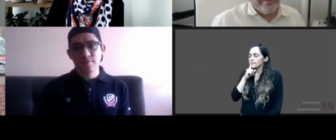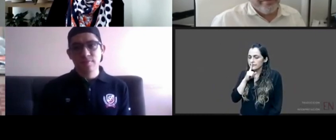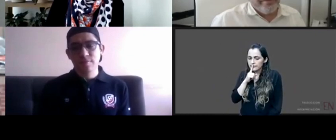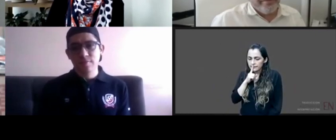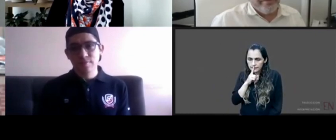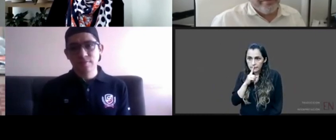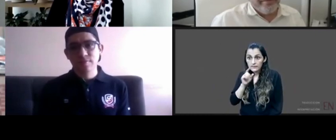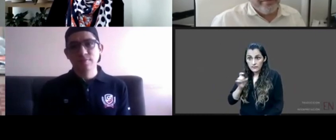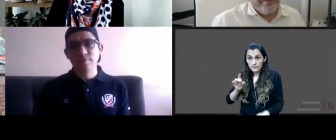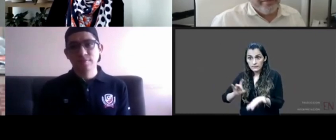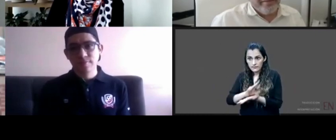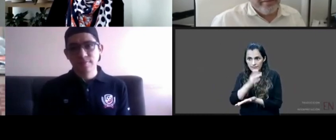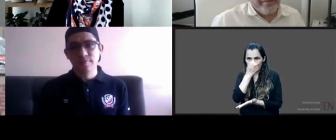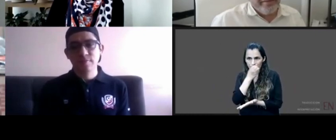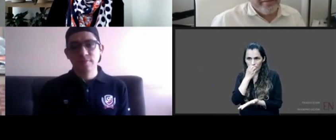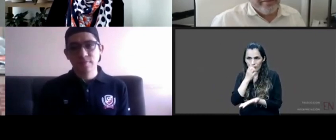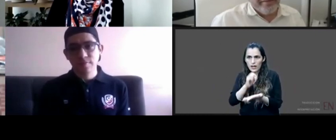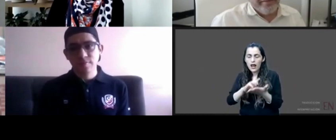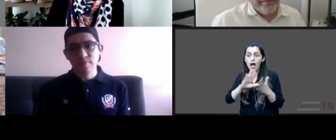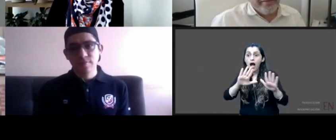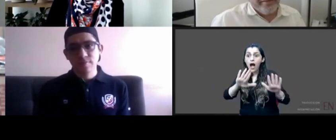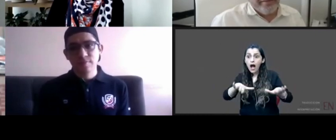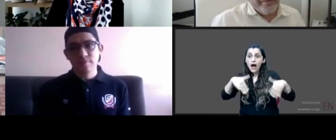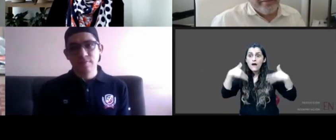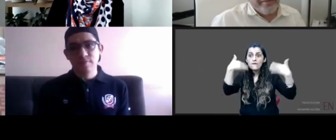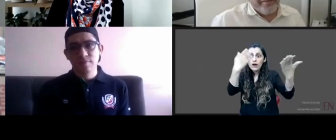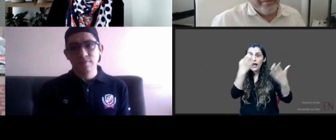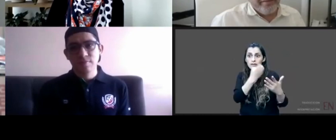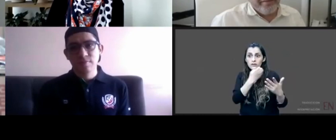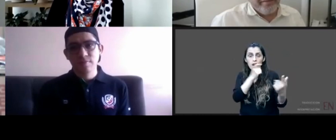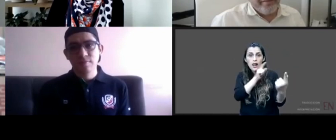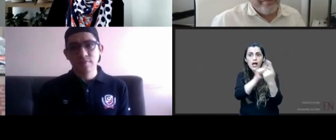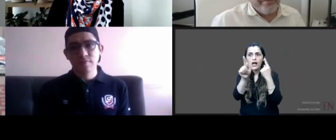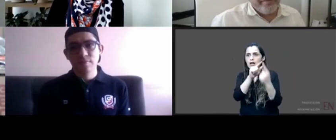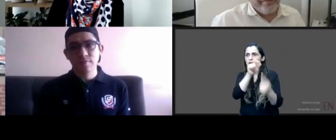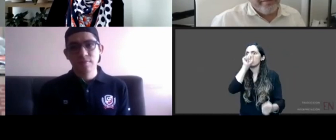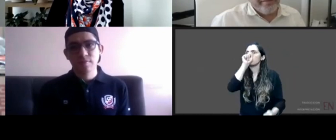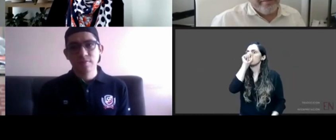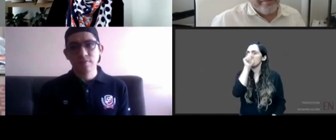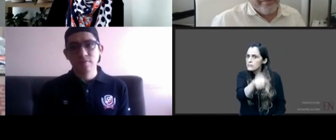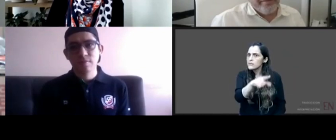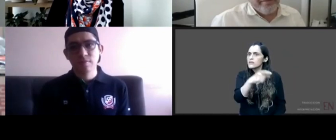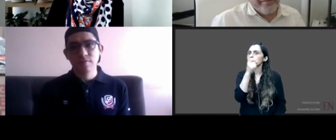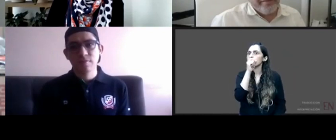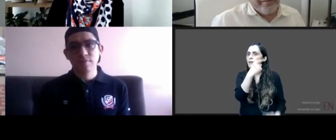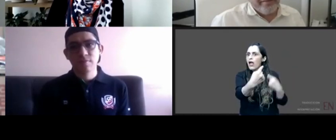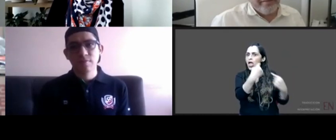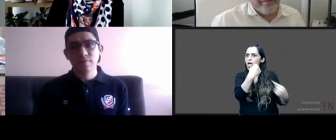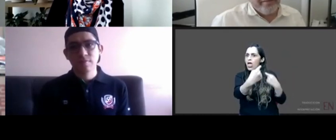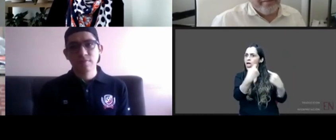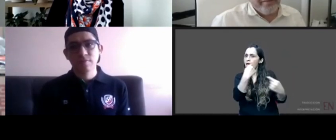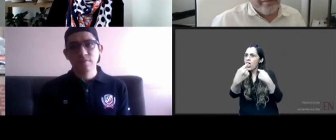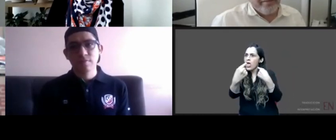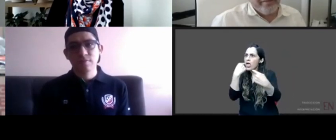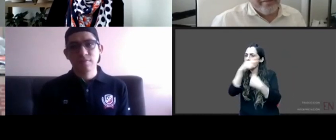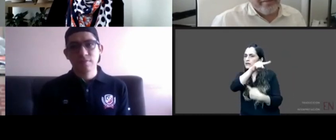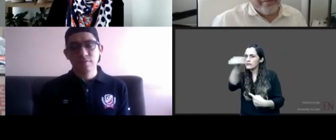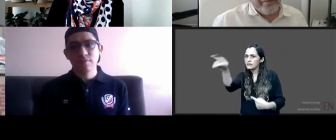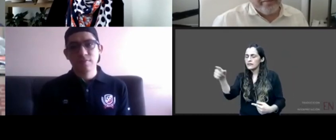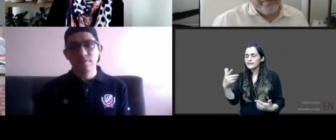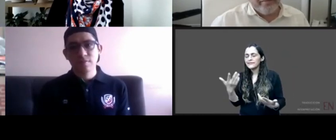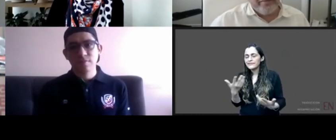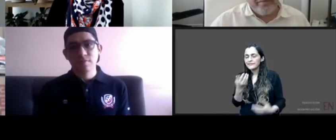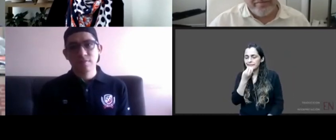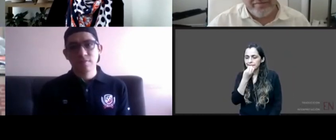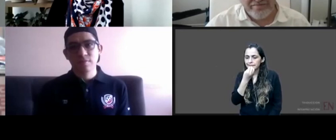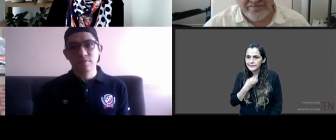de la escuela, aún así me molestaban. Entonces, pues ya decidí